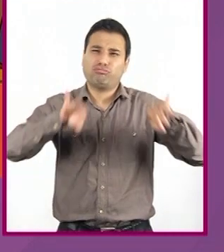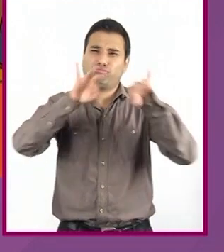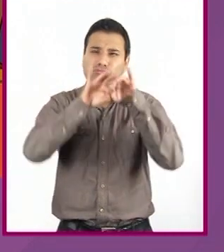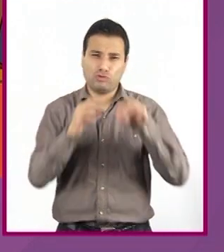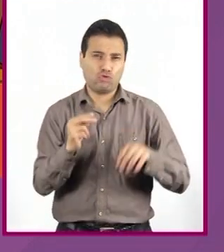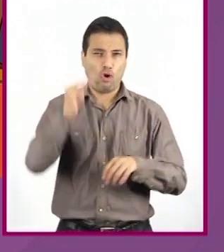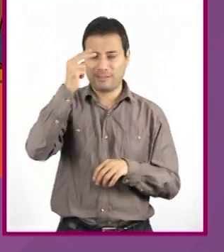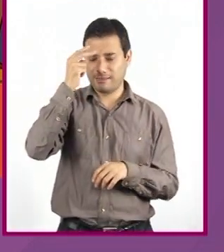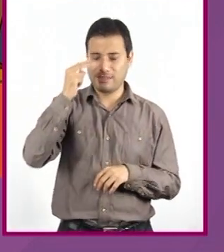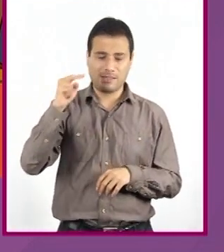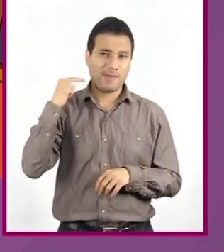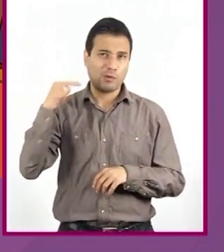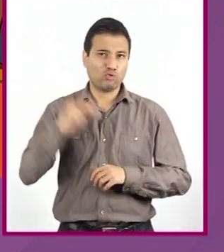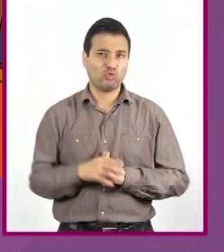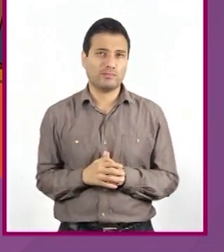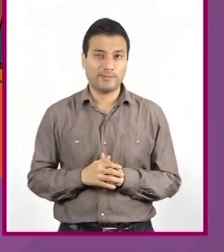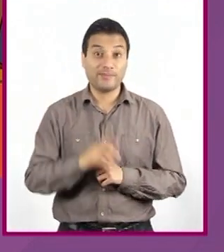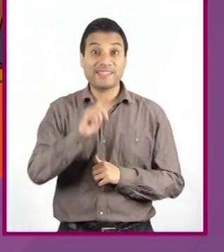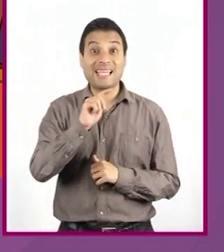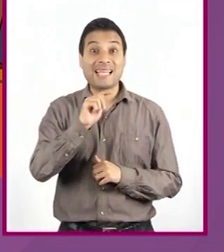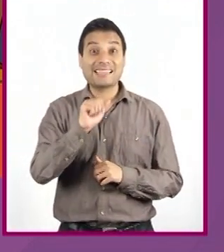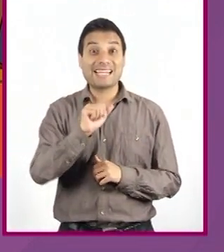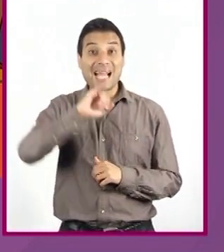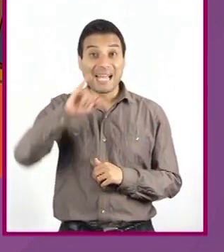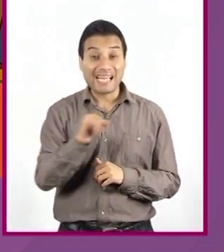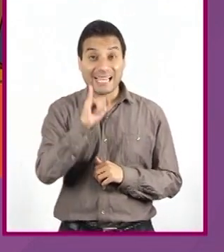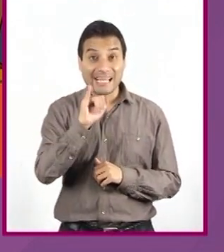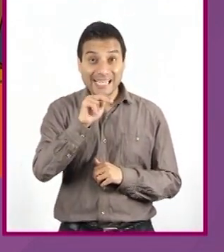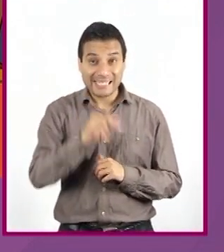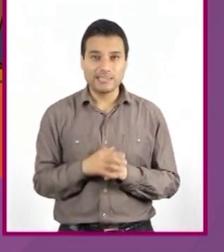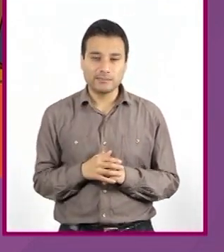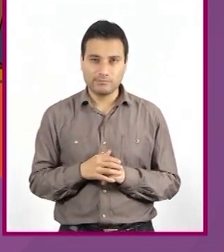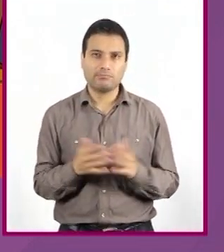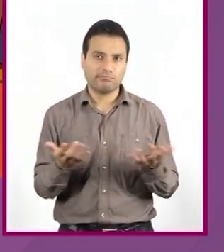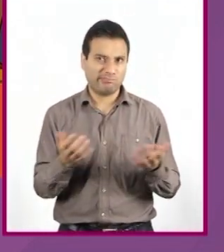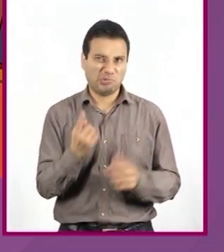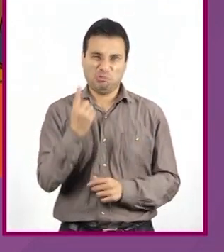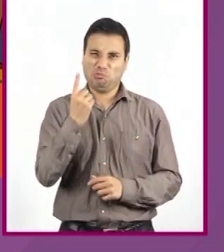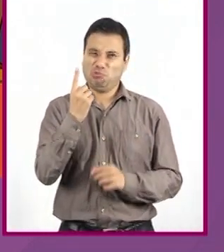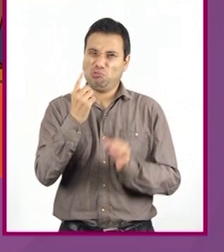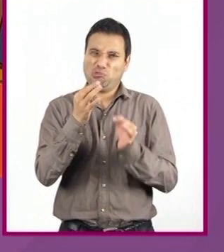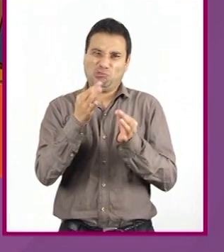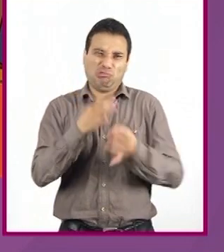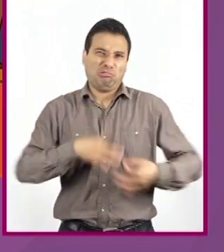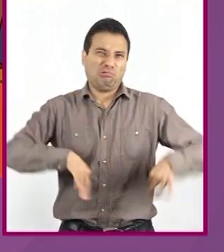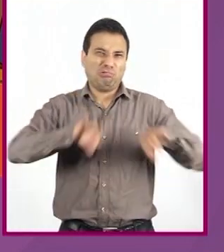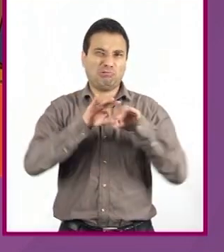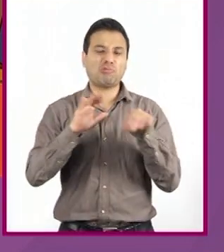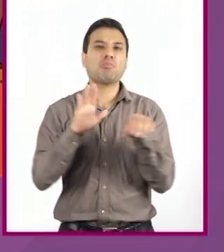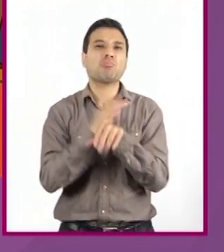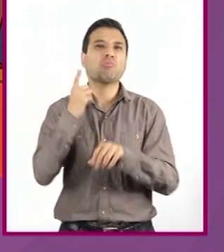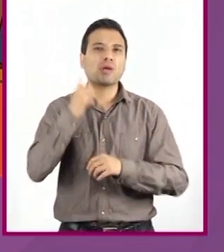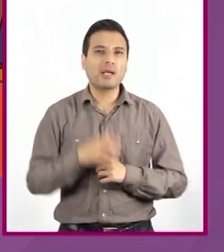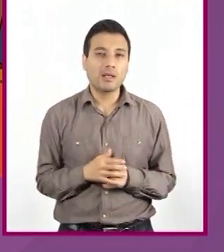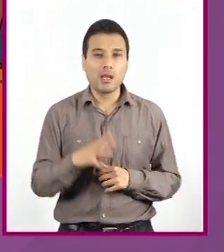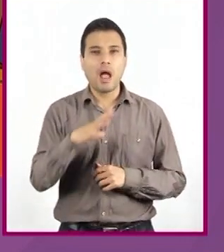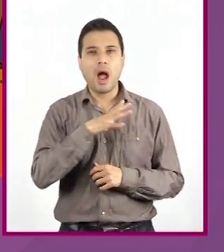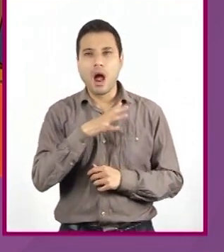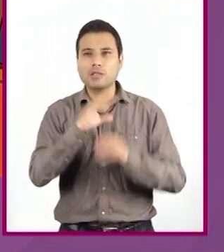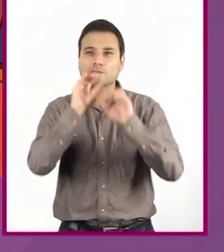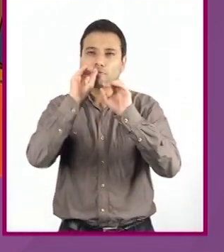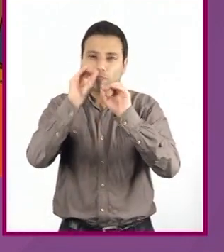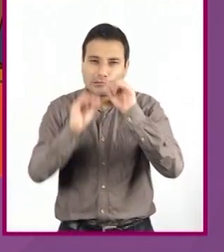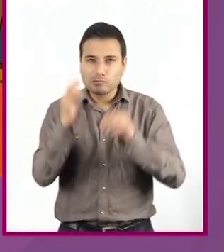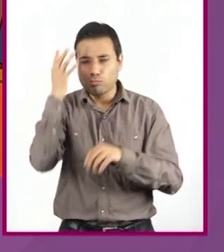de Veracruz. El Tajín destaca de otras zonas arqueológicas por sus decoraciones con nichos,